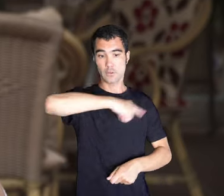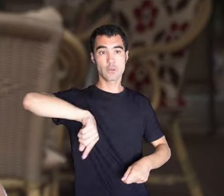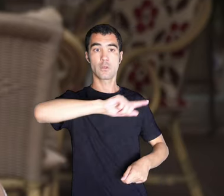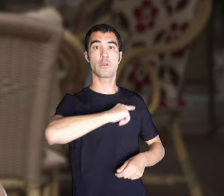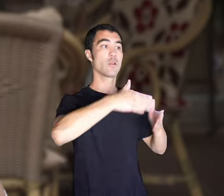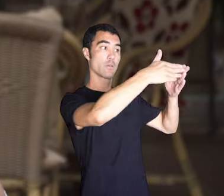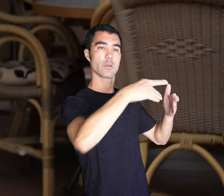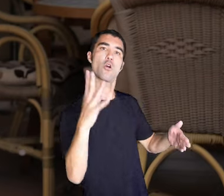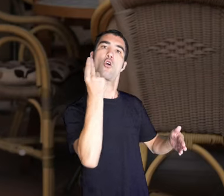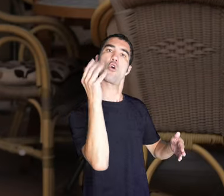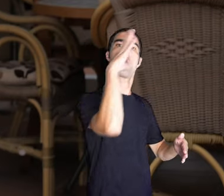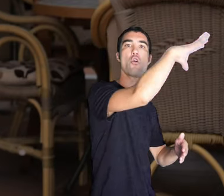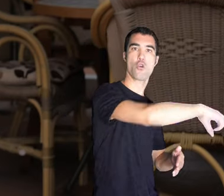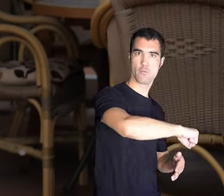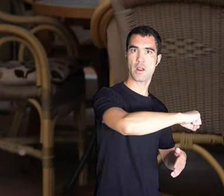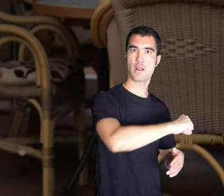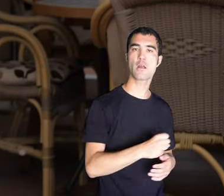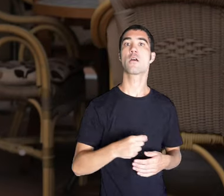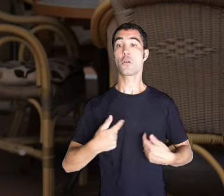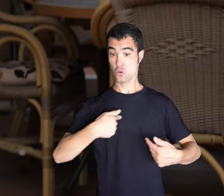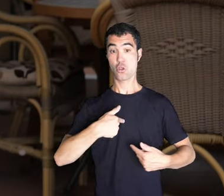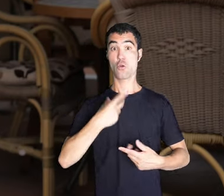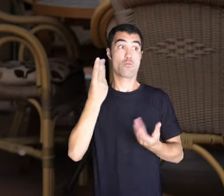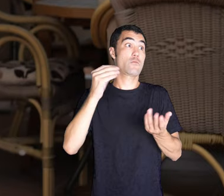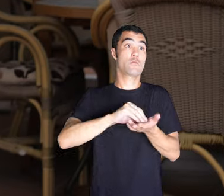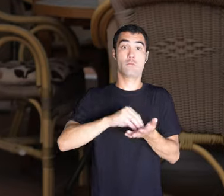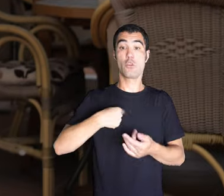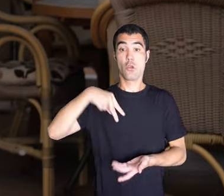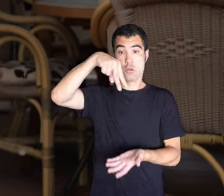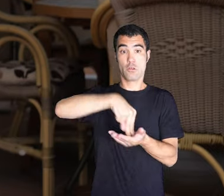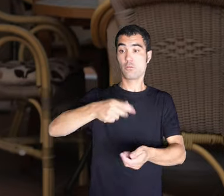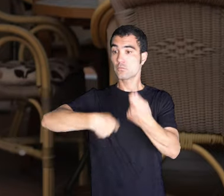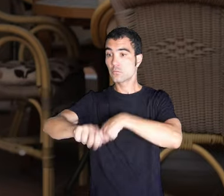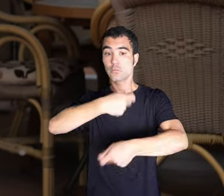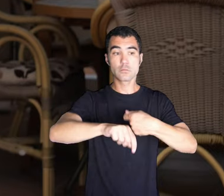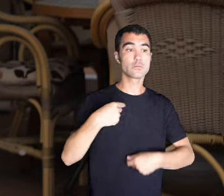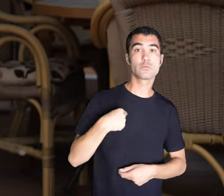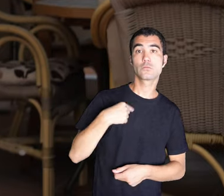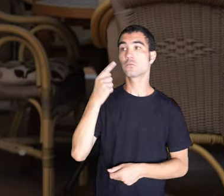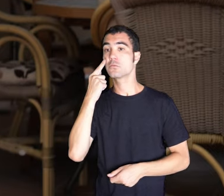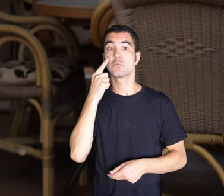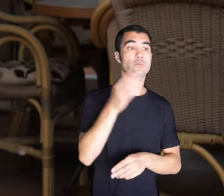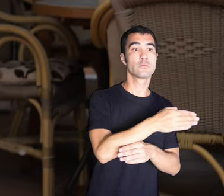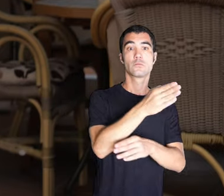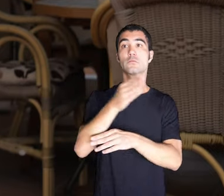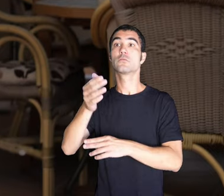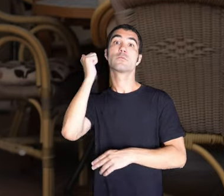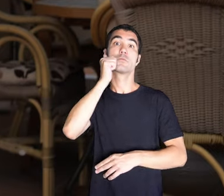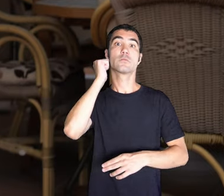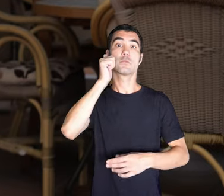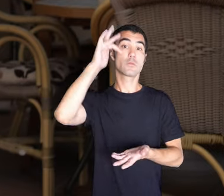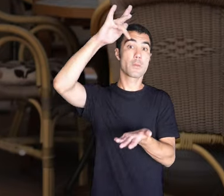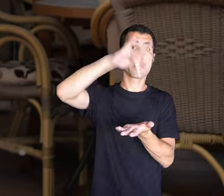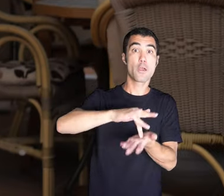que compraban el pescado a la barca. Muchas veces yo estaba allí cuando vendían, y el sábado